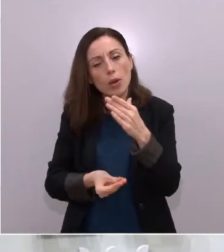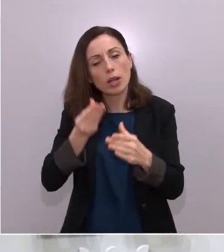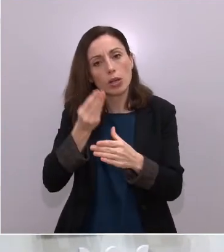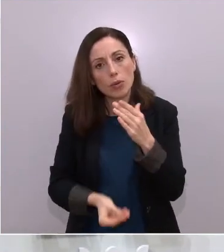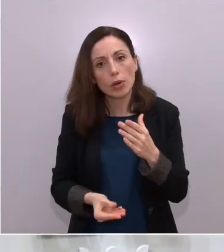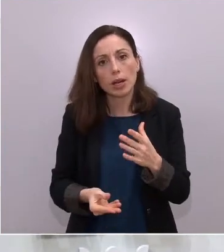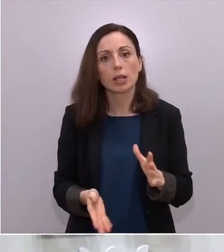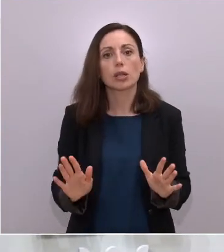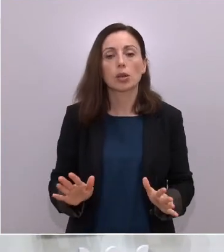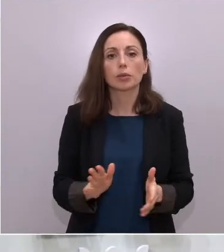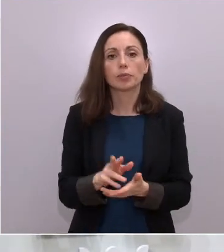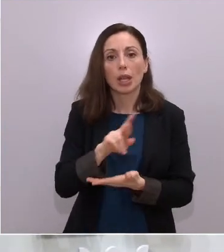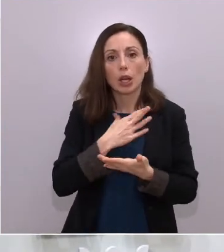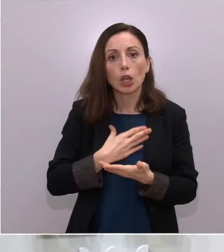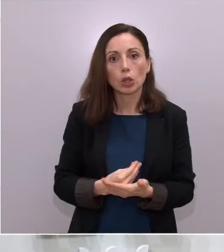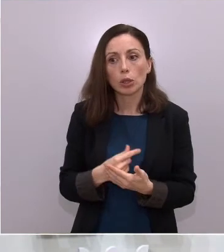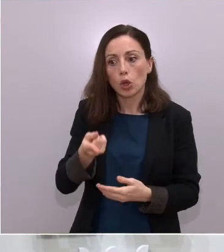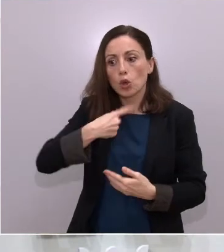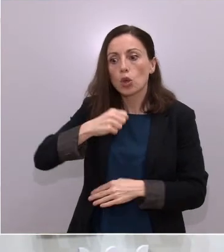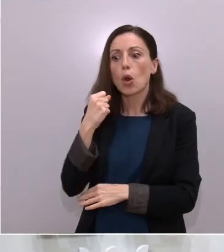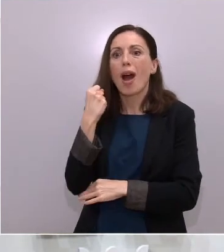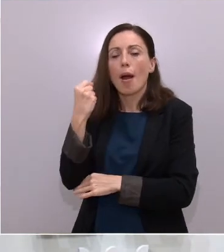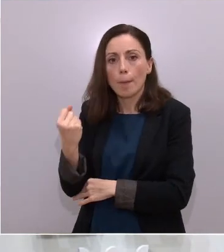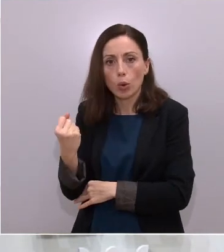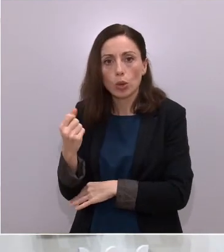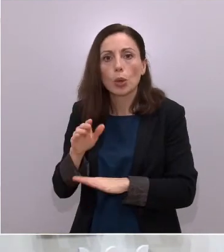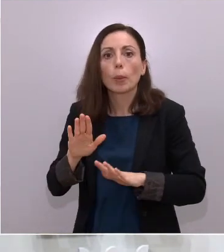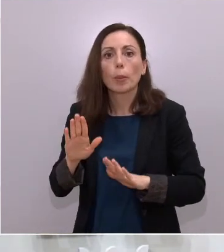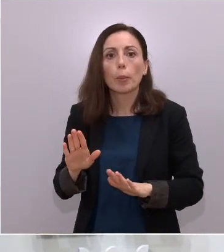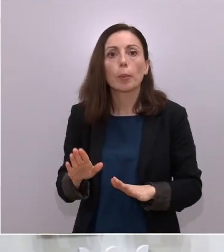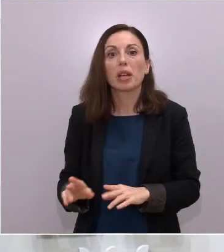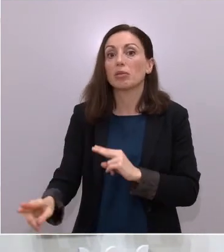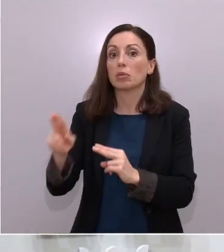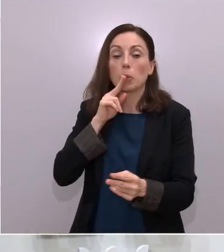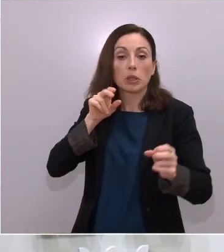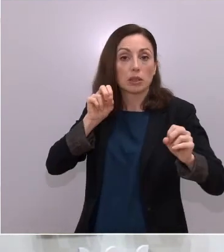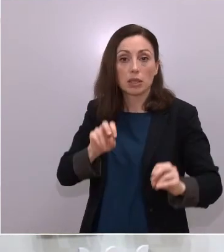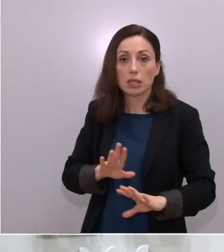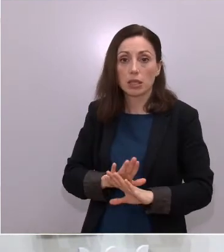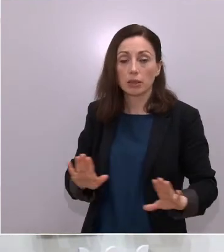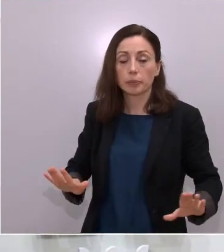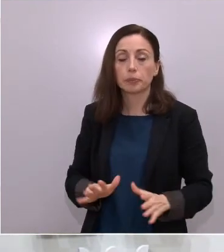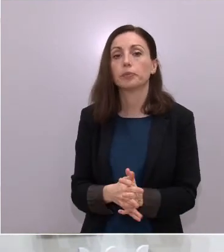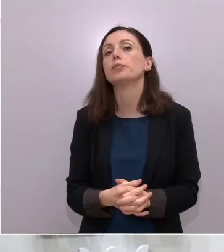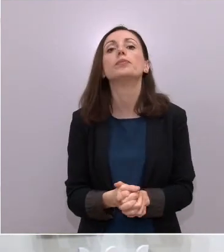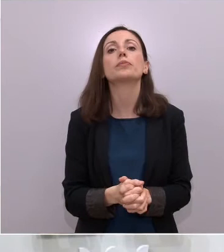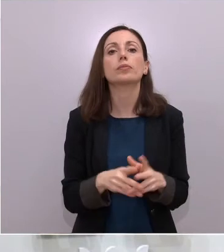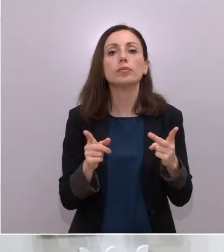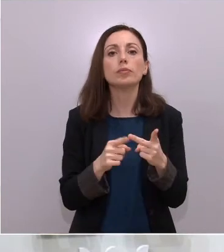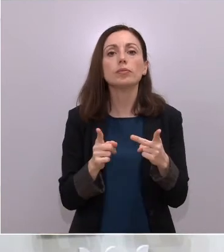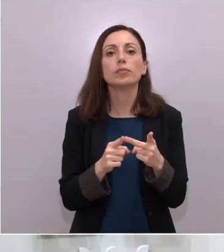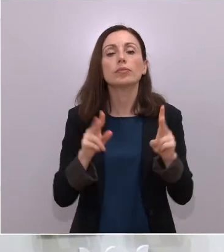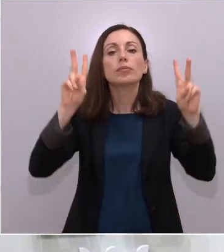tiempo, que desde la región de Murcia lo íbamos a respaldar. Pero, como le digo, no he recibido respuesta alguna. Y en cuanto a